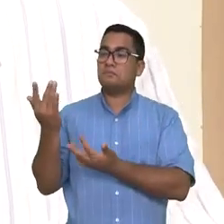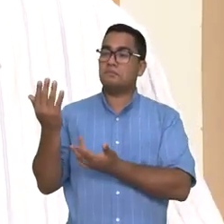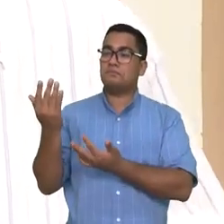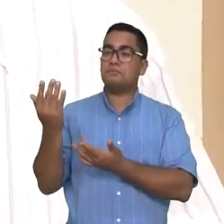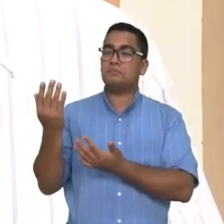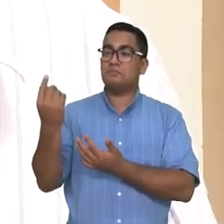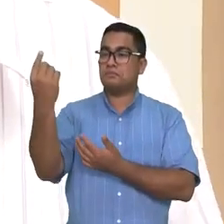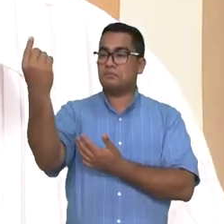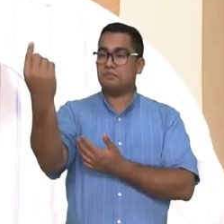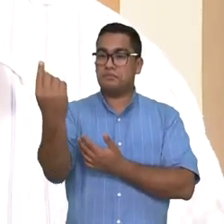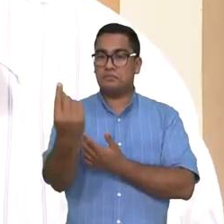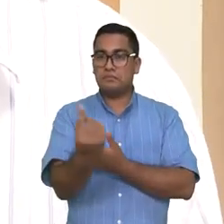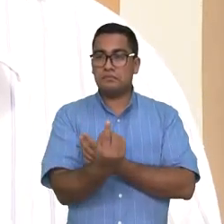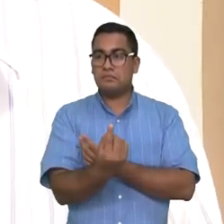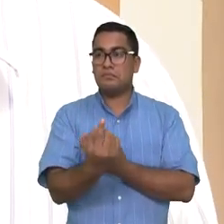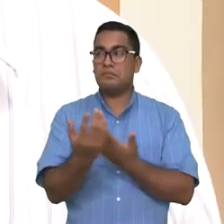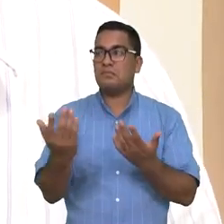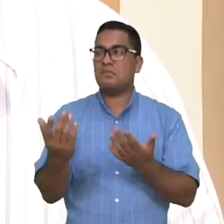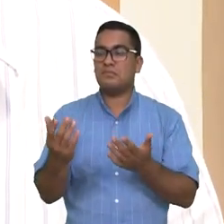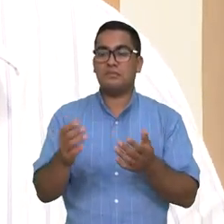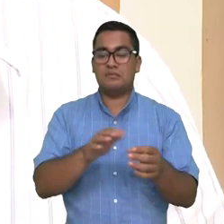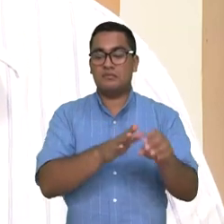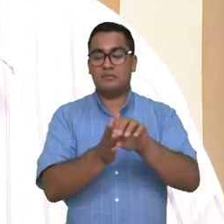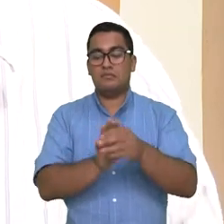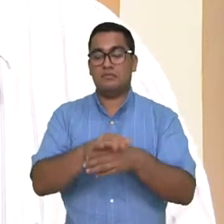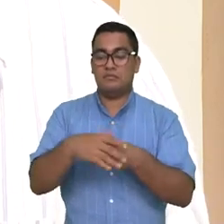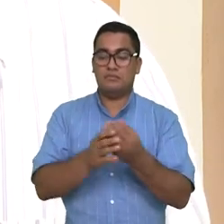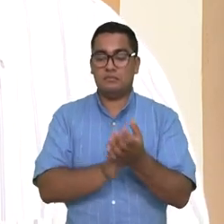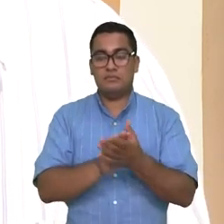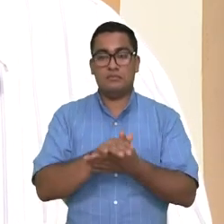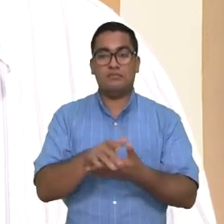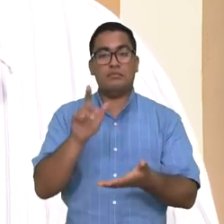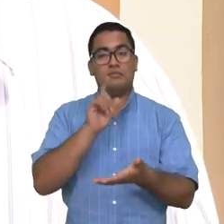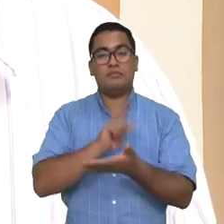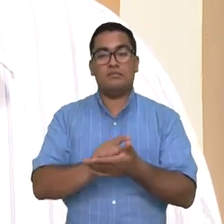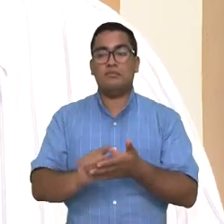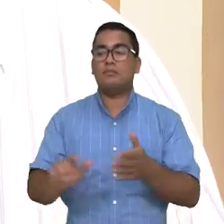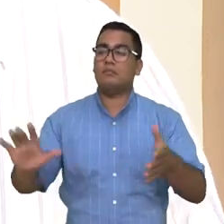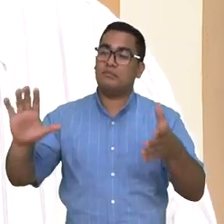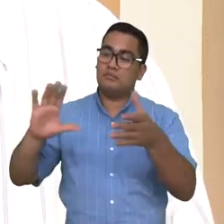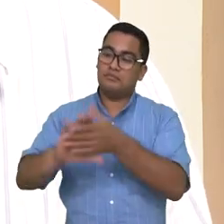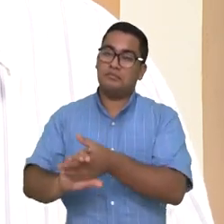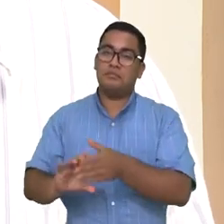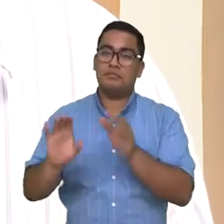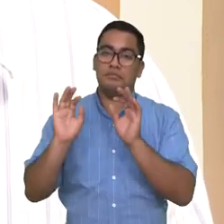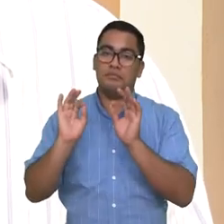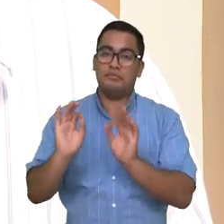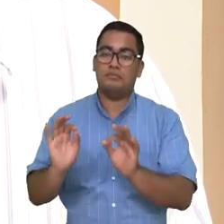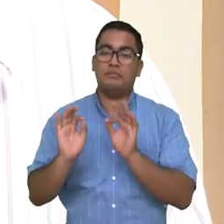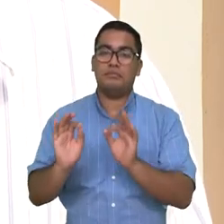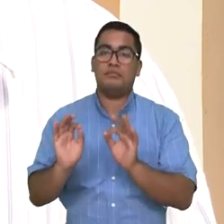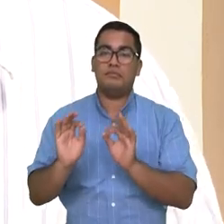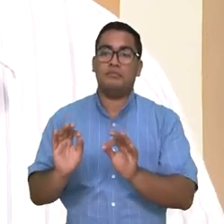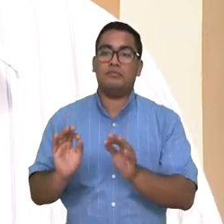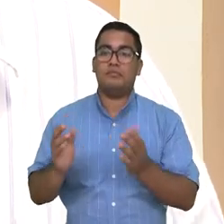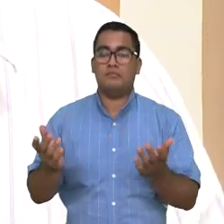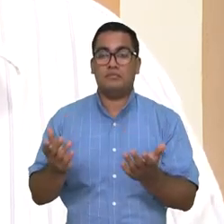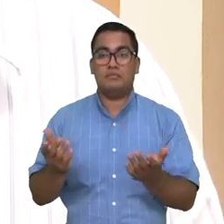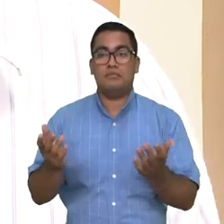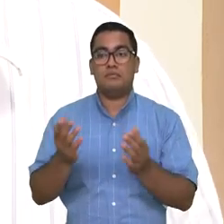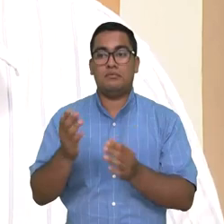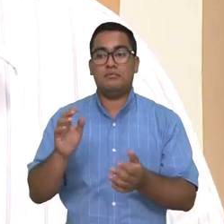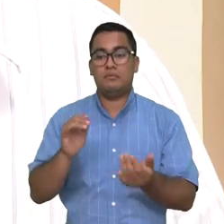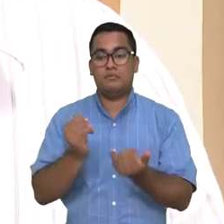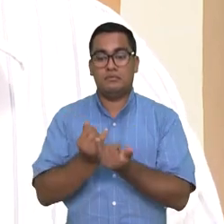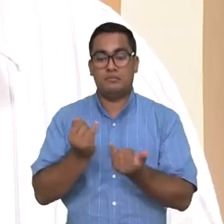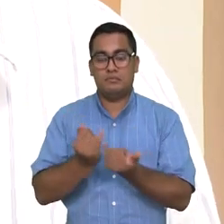que es sanitización, que es un alcohol gel para estarse siempre echándose cada vez que el hermano se le da la mano, y viceversa